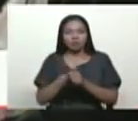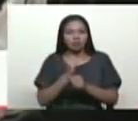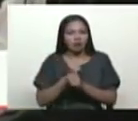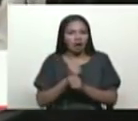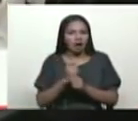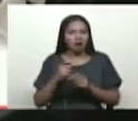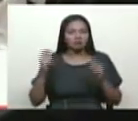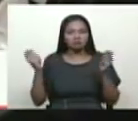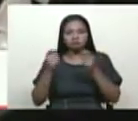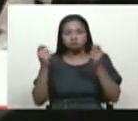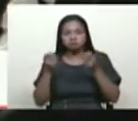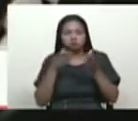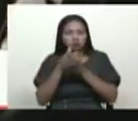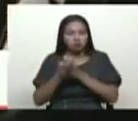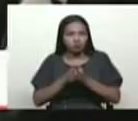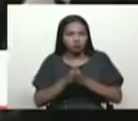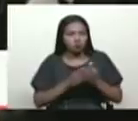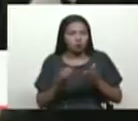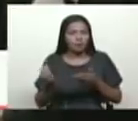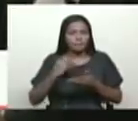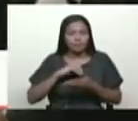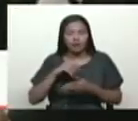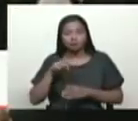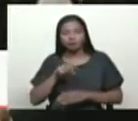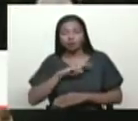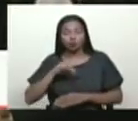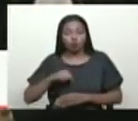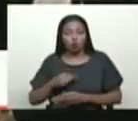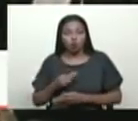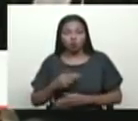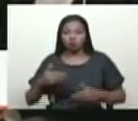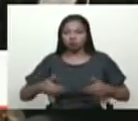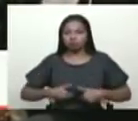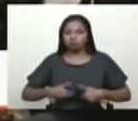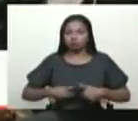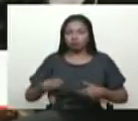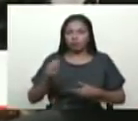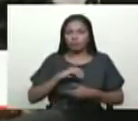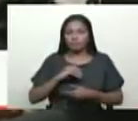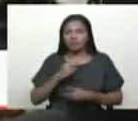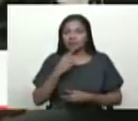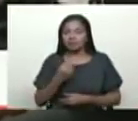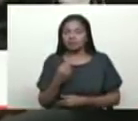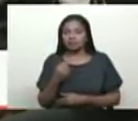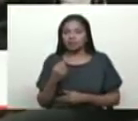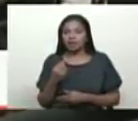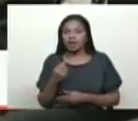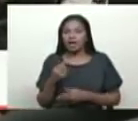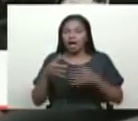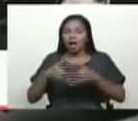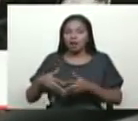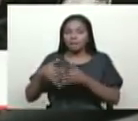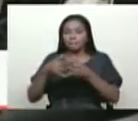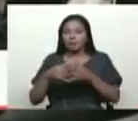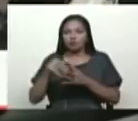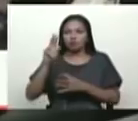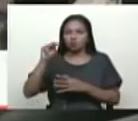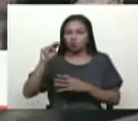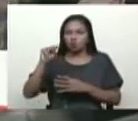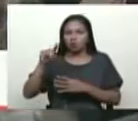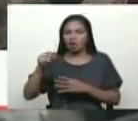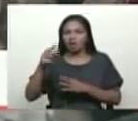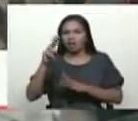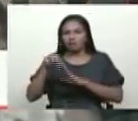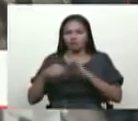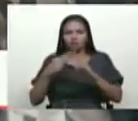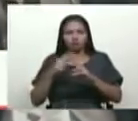persevera, la Venezuela profunda de un pueblo que resiste y que le ha dicho al imperio, jamás ni nunca